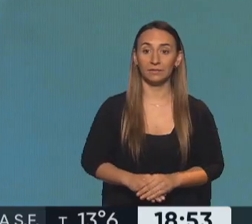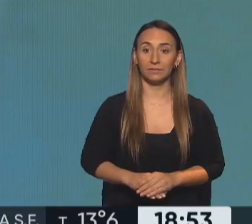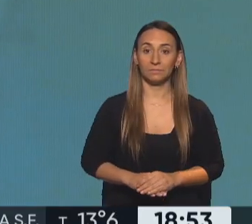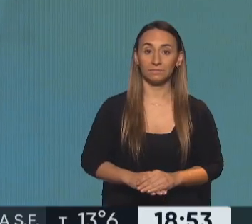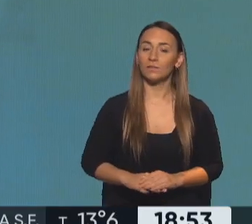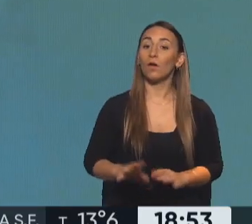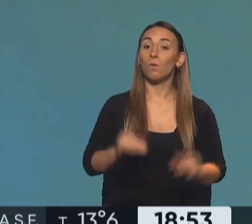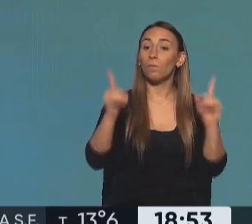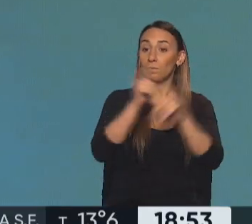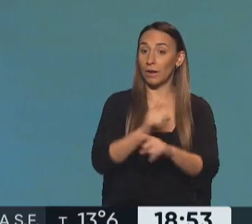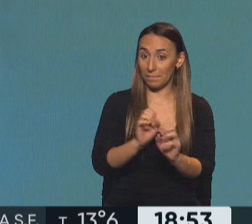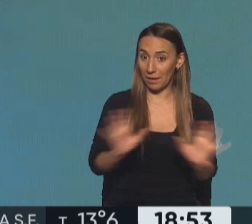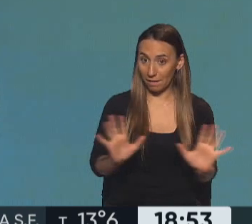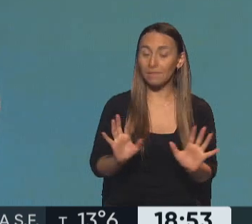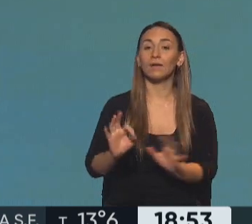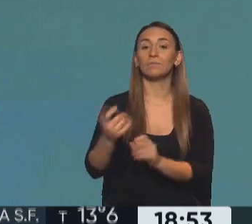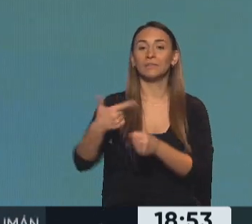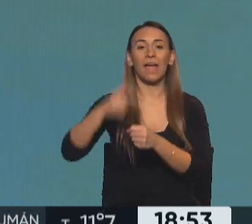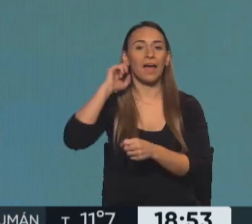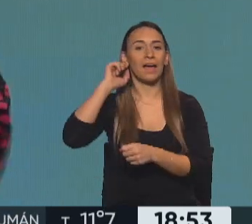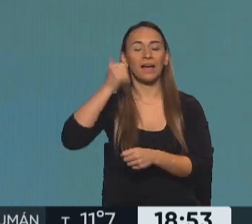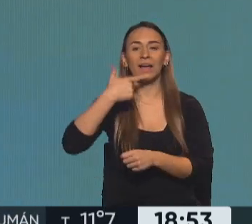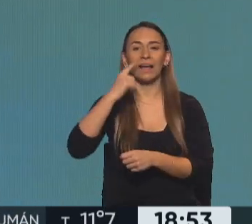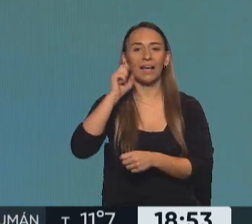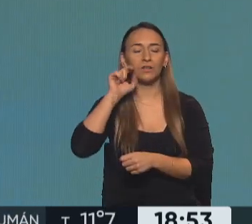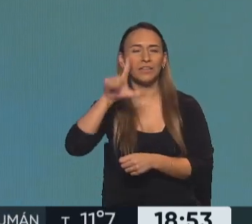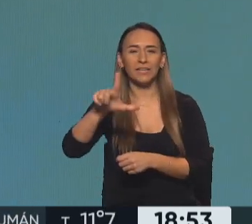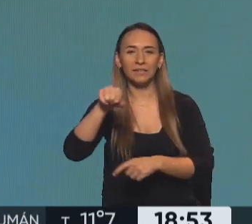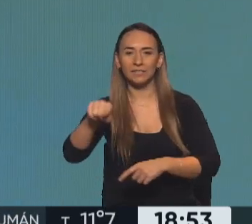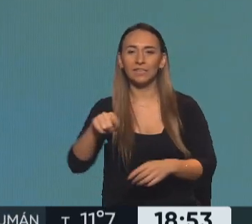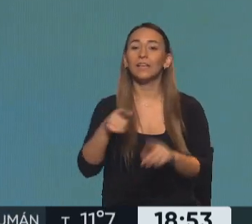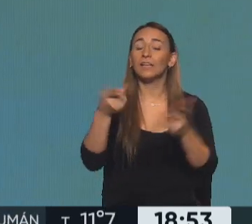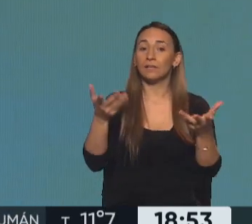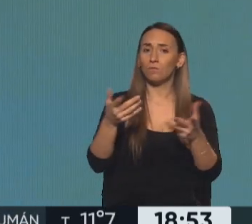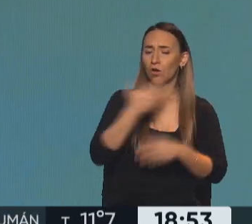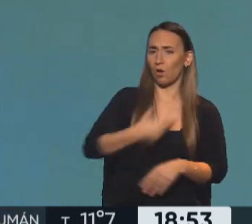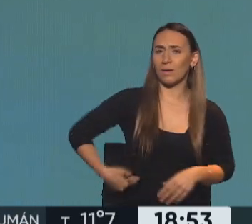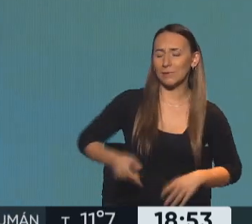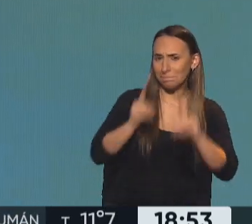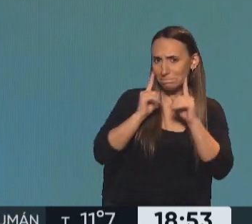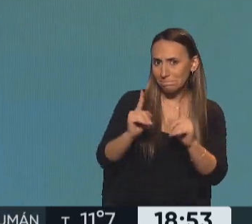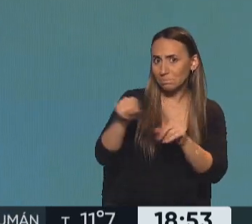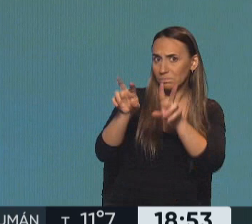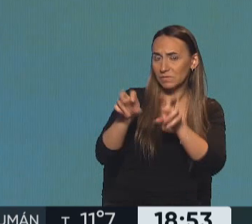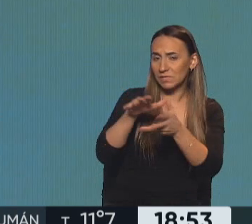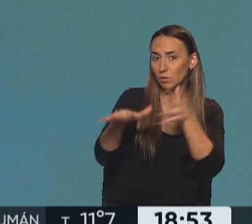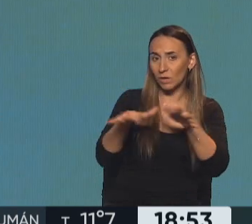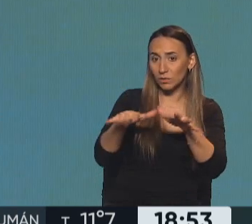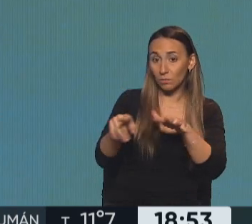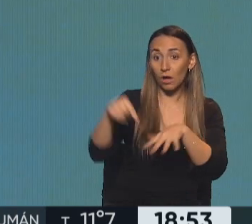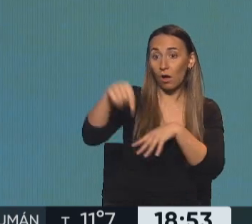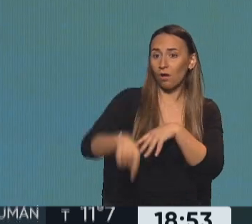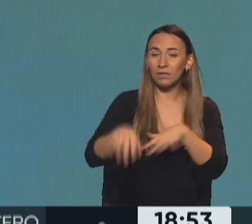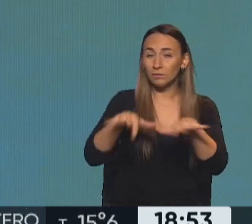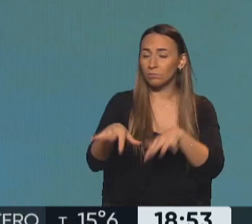Bueno, hay un gran problema con el tema del gasoil. Incluso gobernadores del norte vienen ya desde hace algunos días llamando la atención con este tema, pero hoy se complicó un poco